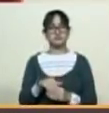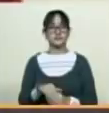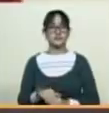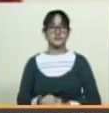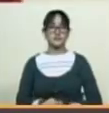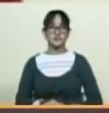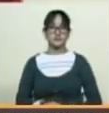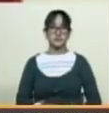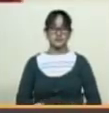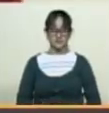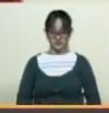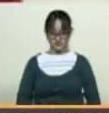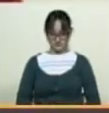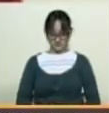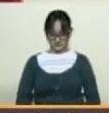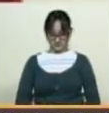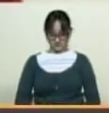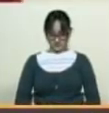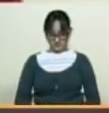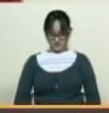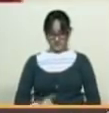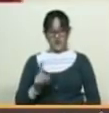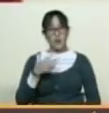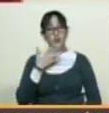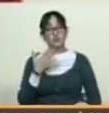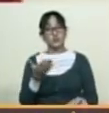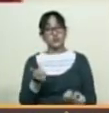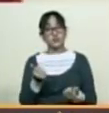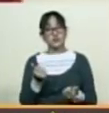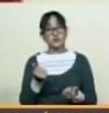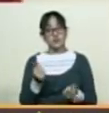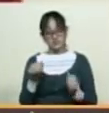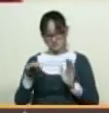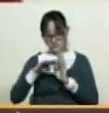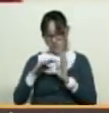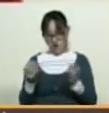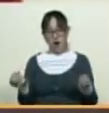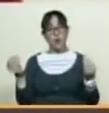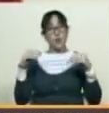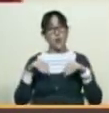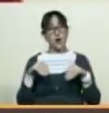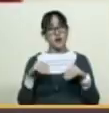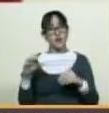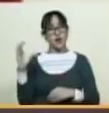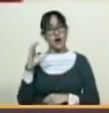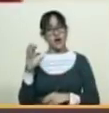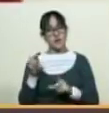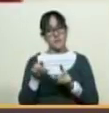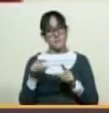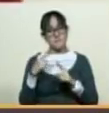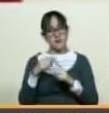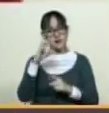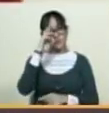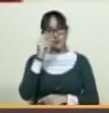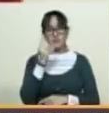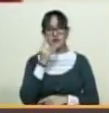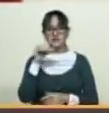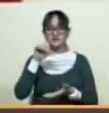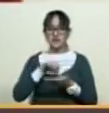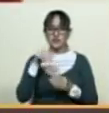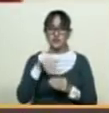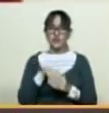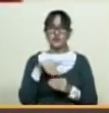También una solicitud, dentro de esos acuerdos de Caracas y de Santo Domingo, es que los centros de